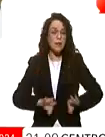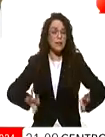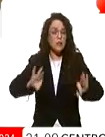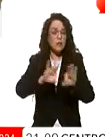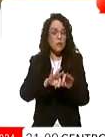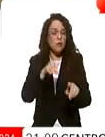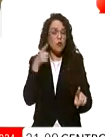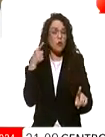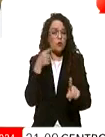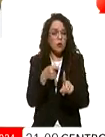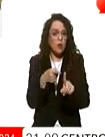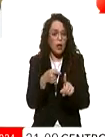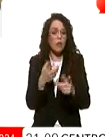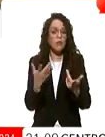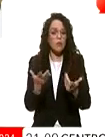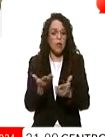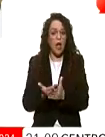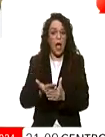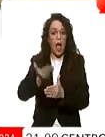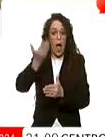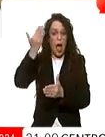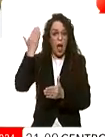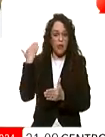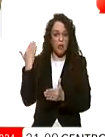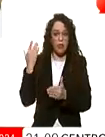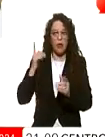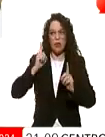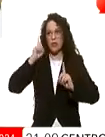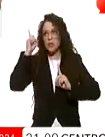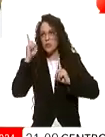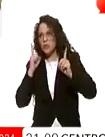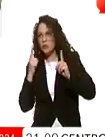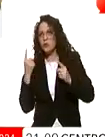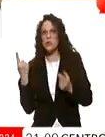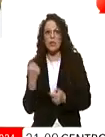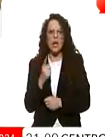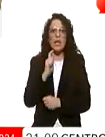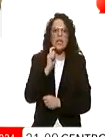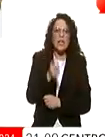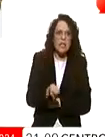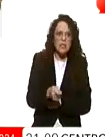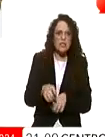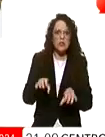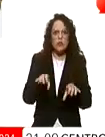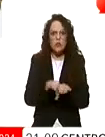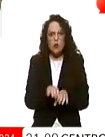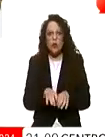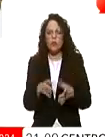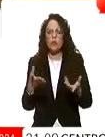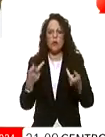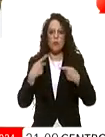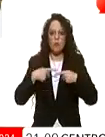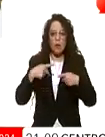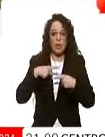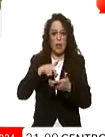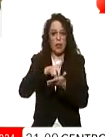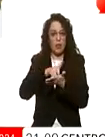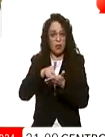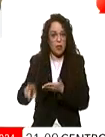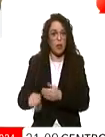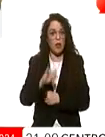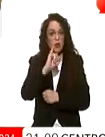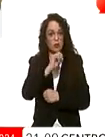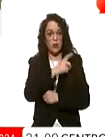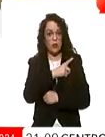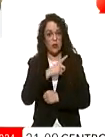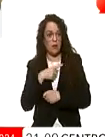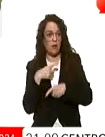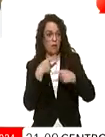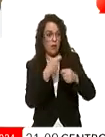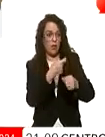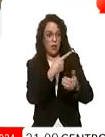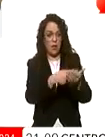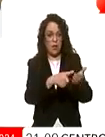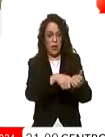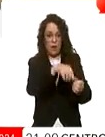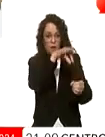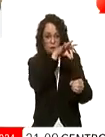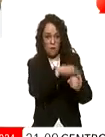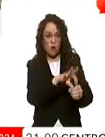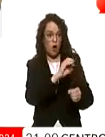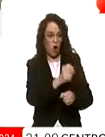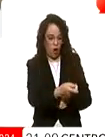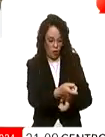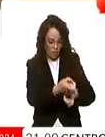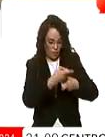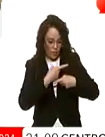la incertidumbre en torno al ejercicio de los derechos de votar y ser votado por parte de las personas mexicanas,